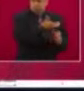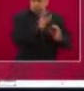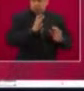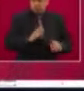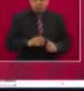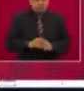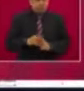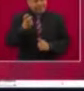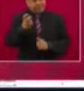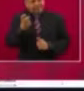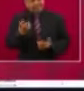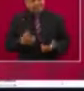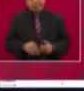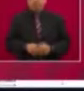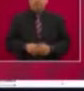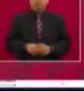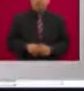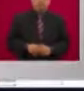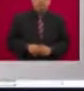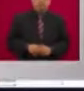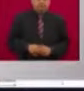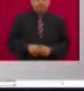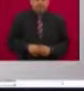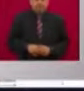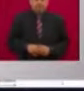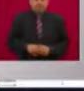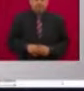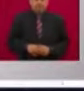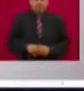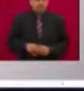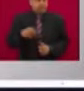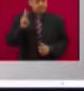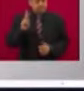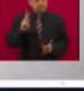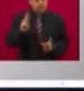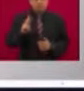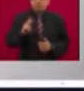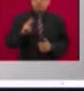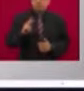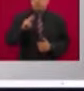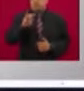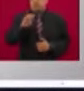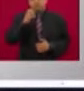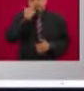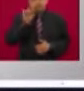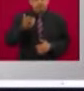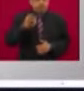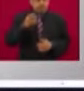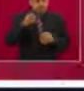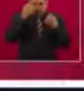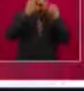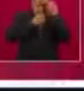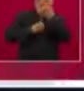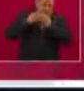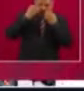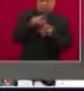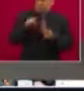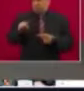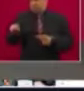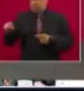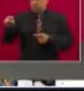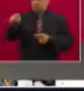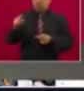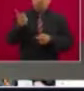diciendo: aquí no hay censura. Primero, porque yo permito que se me critique, y segundo, porque no ha habido ningún caso en